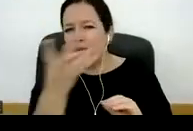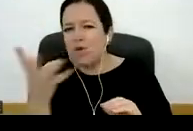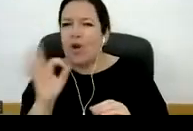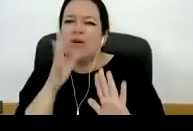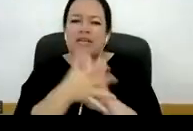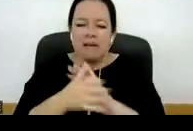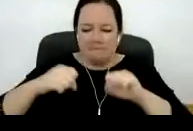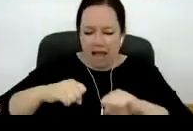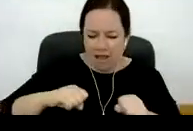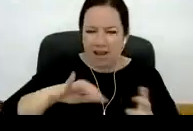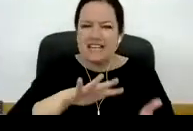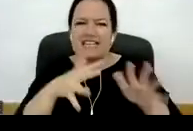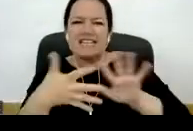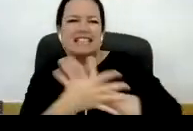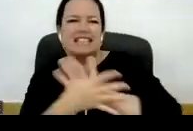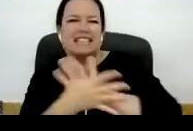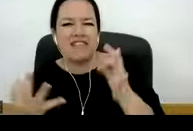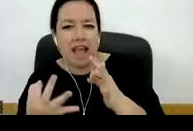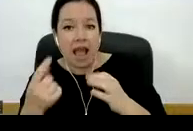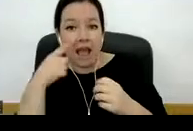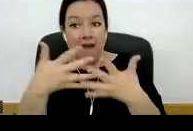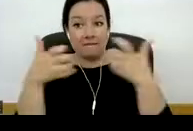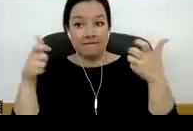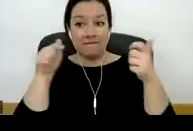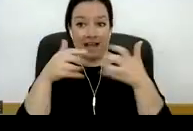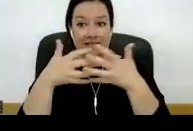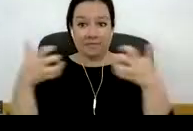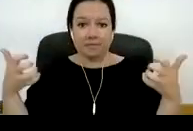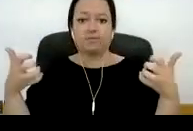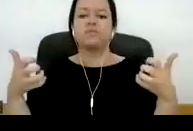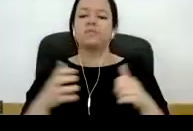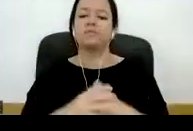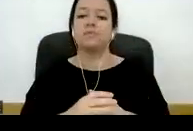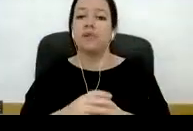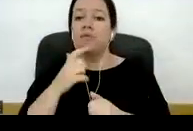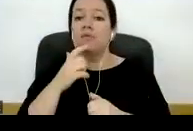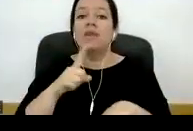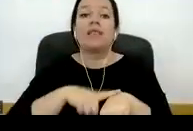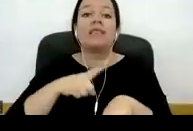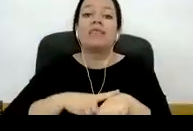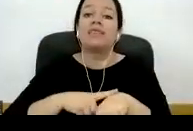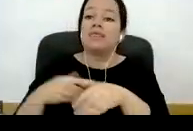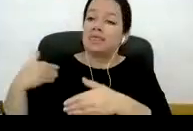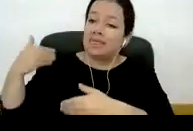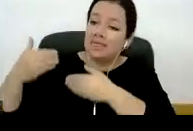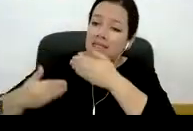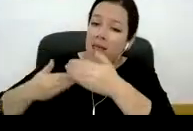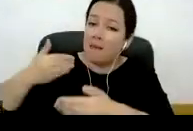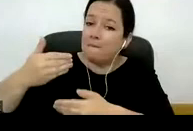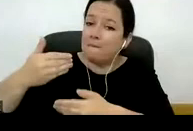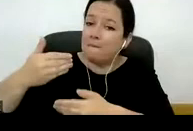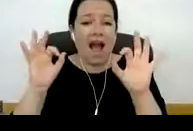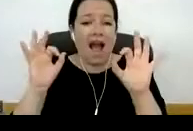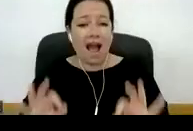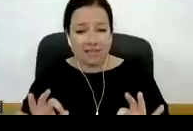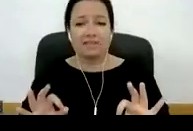definición diferente, pero una que yo encuentro que podría ser válida sería esta. Es un proceso que se debe al paso del tiempo, no hay duda,